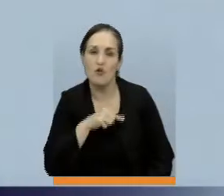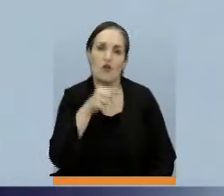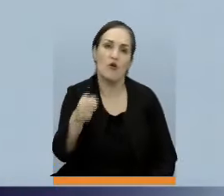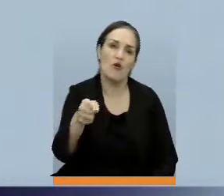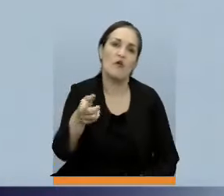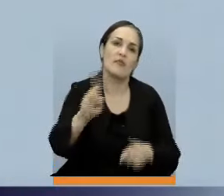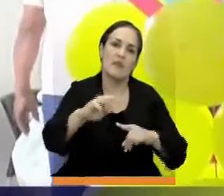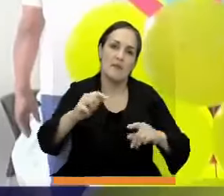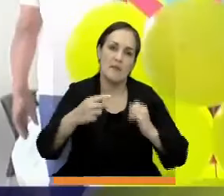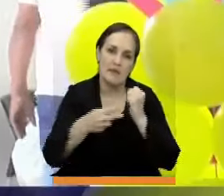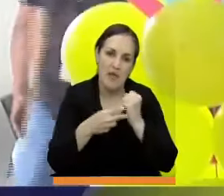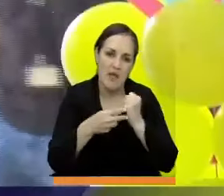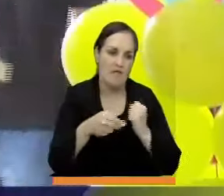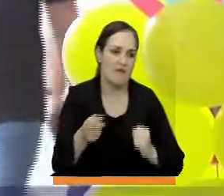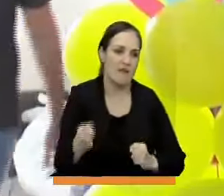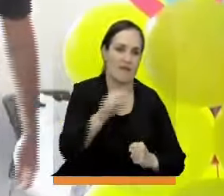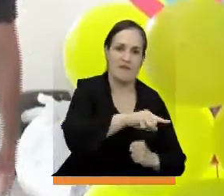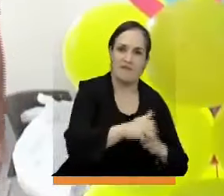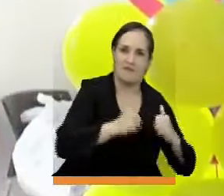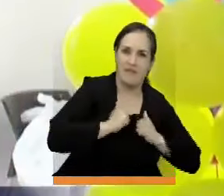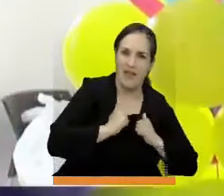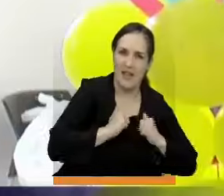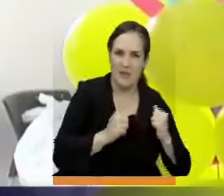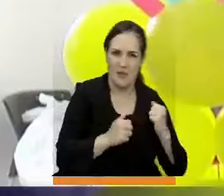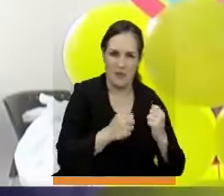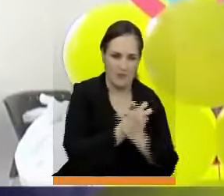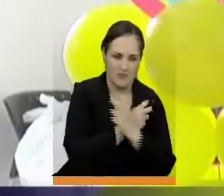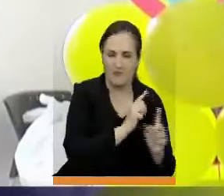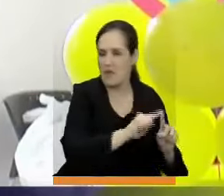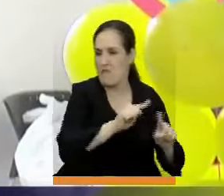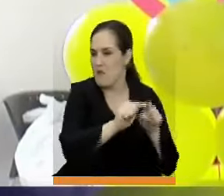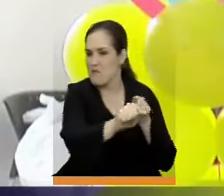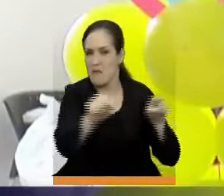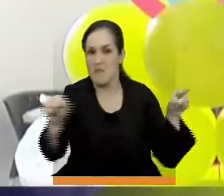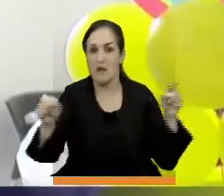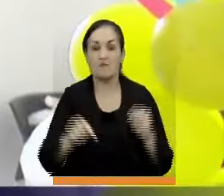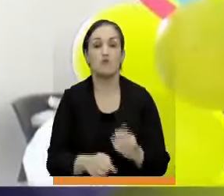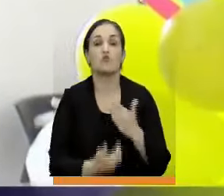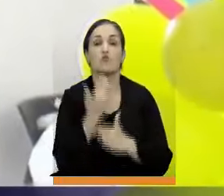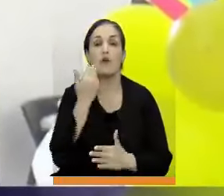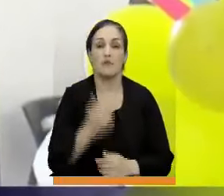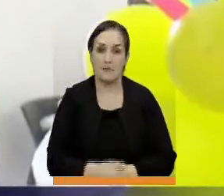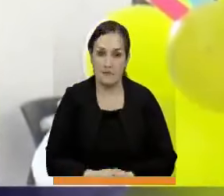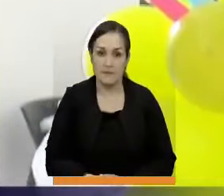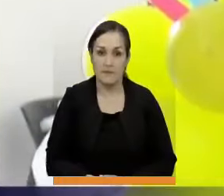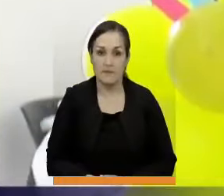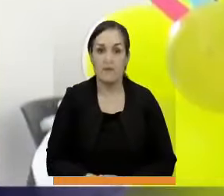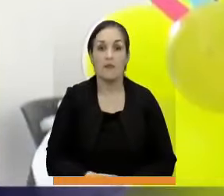y Pitalito. Van a ser unos aviones modernos, unos